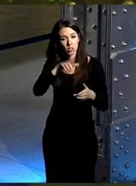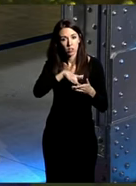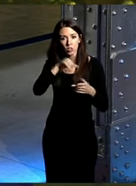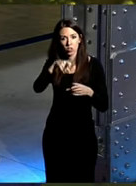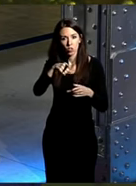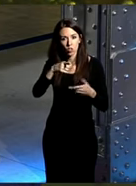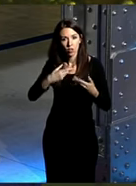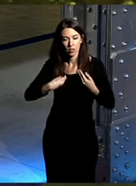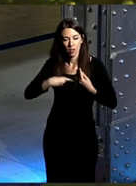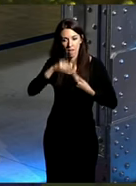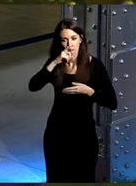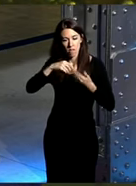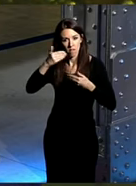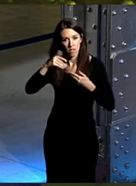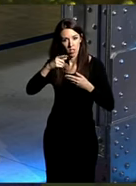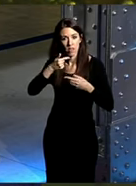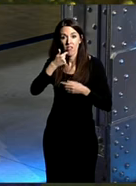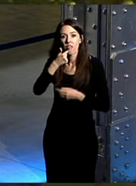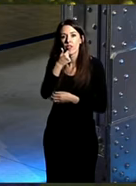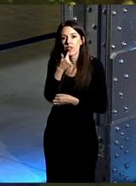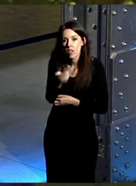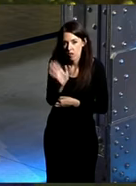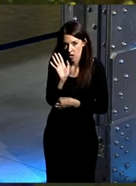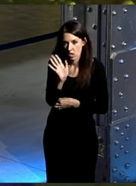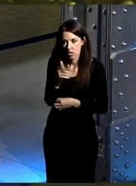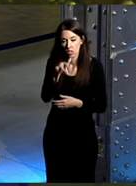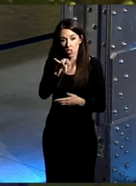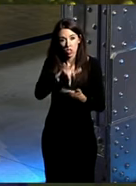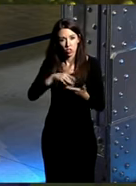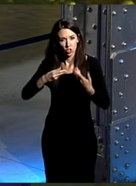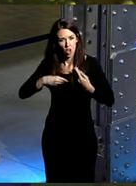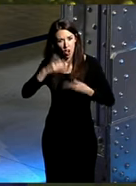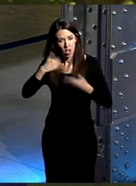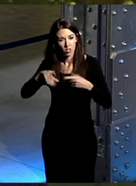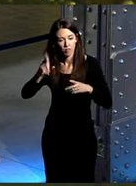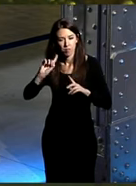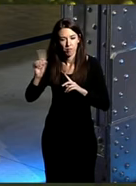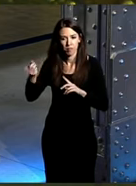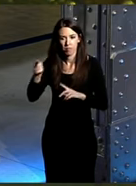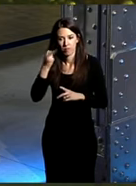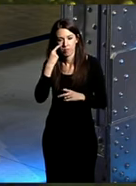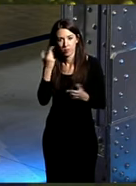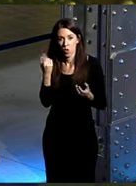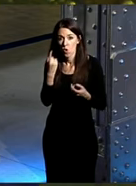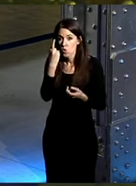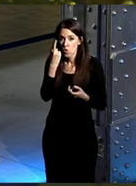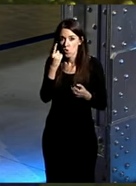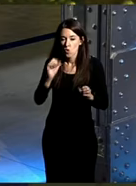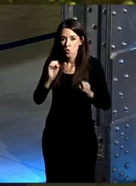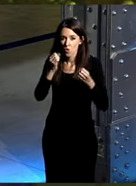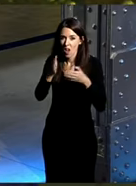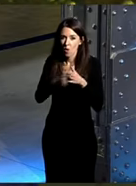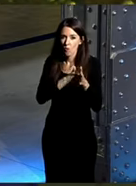han revivido, dicen ellos, que han encontrado una revulsión